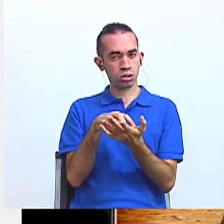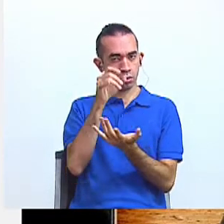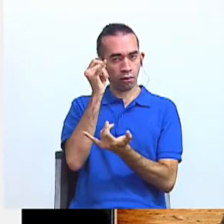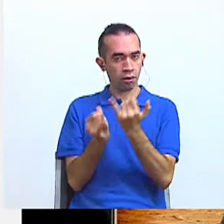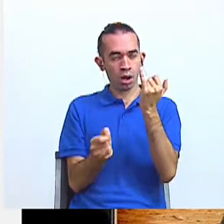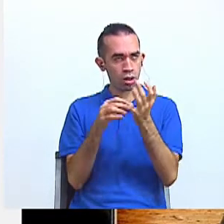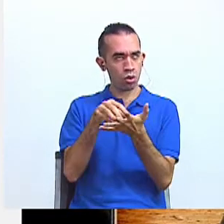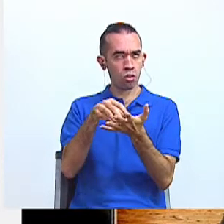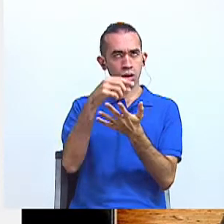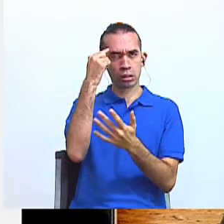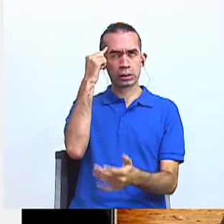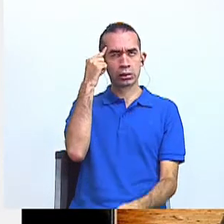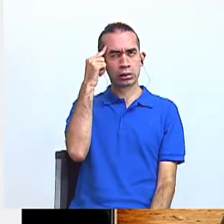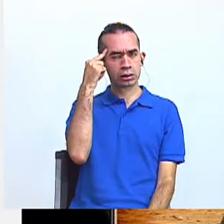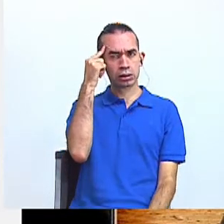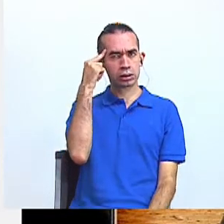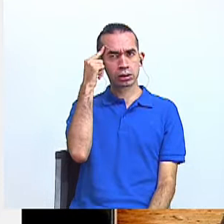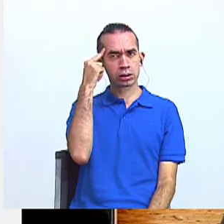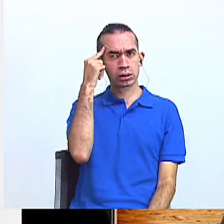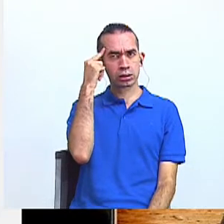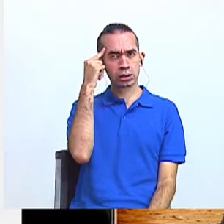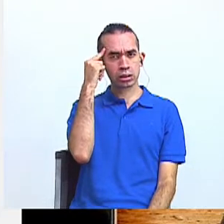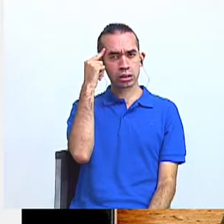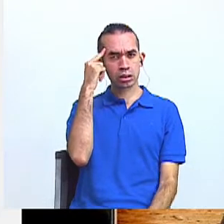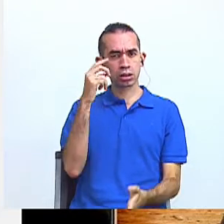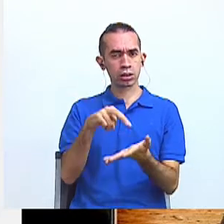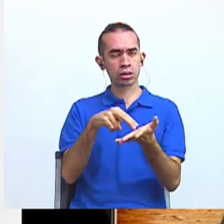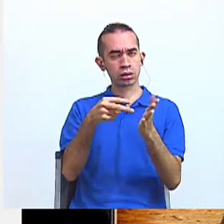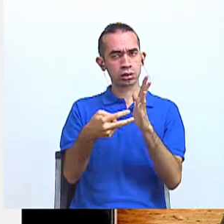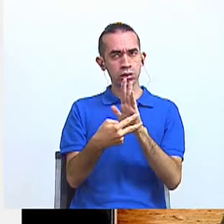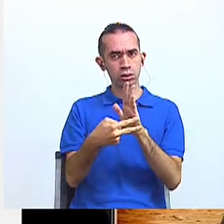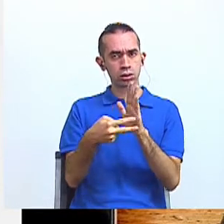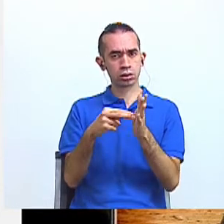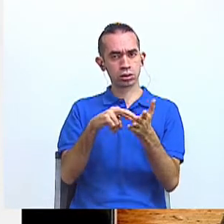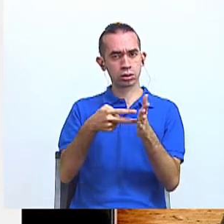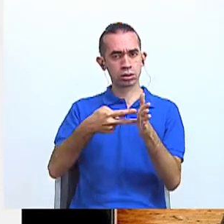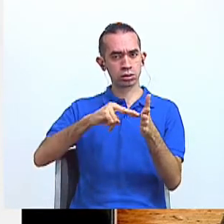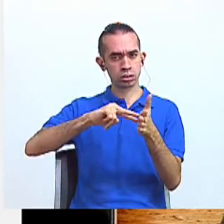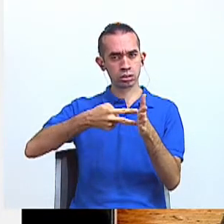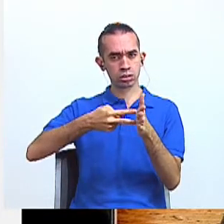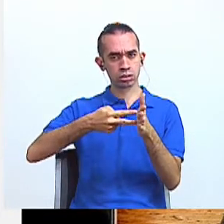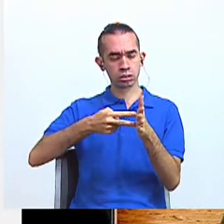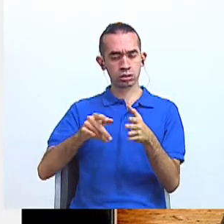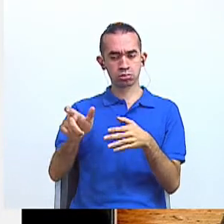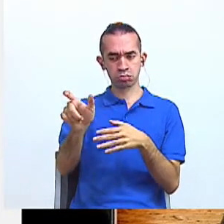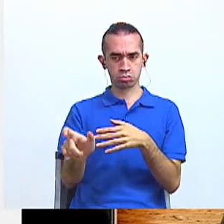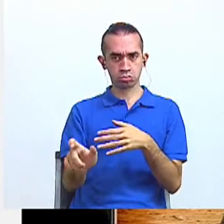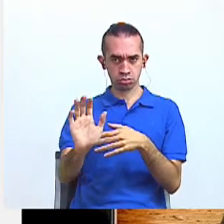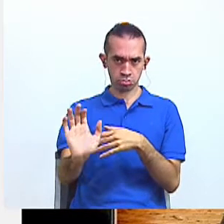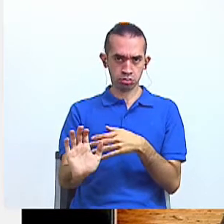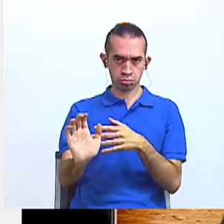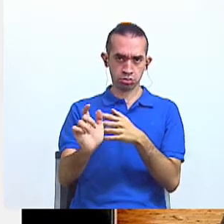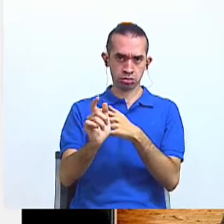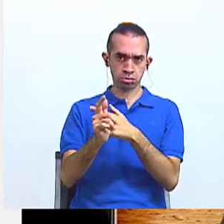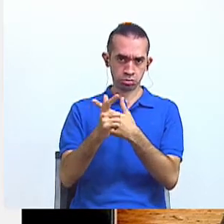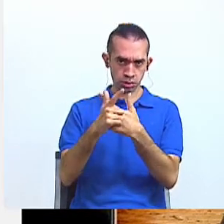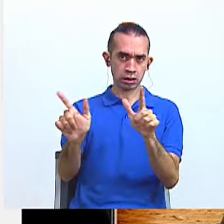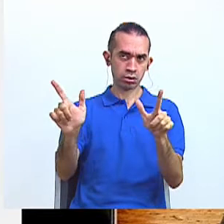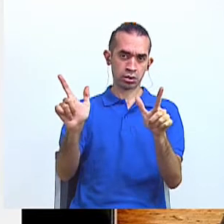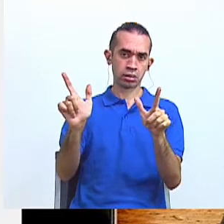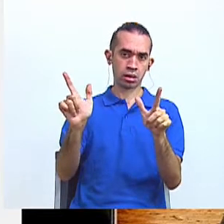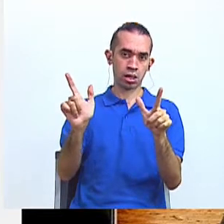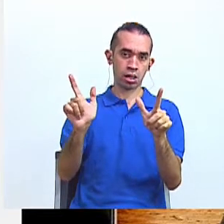nos hace pensar qué es la libertad que logra el personaje o la muerte física.